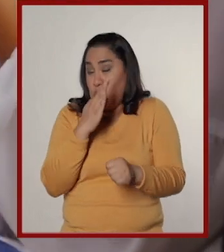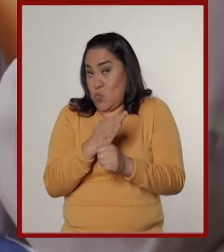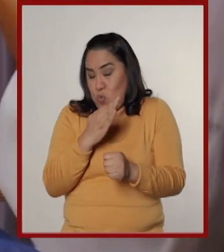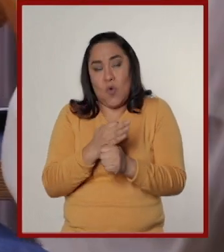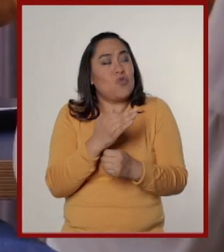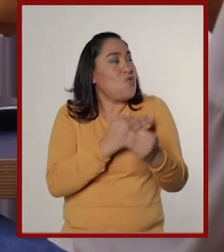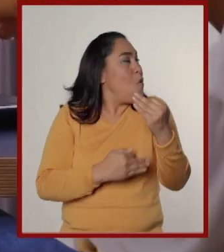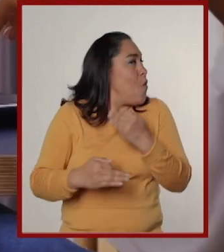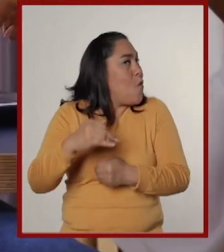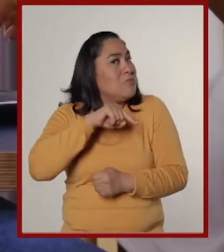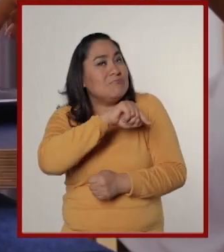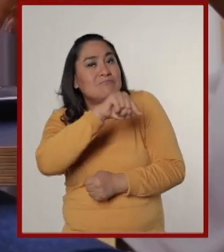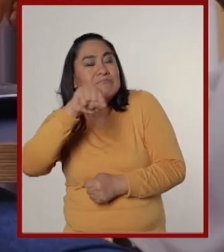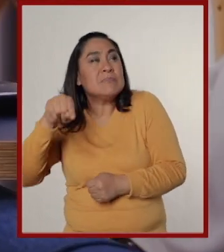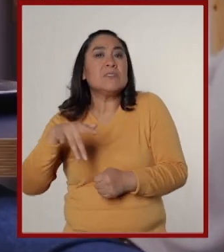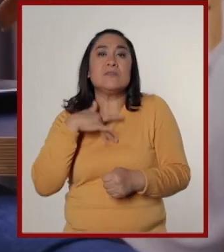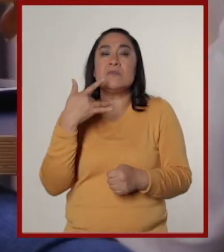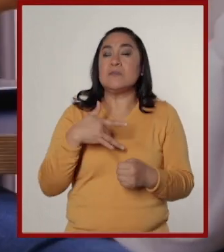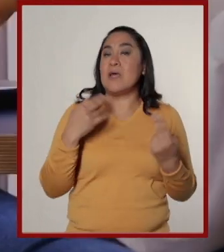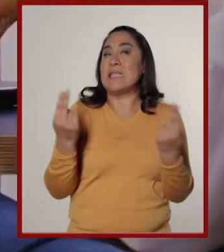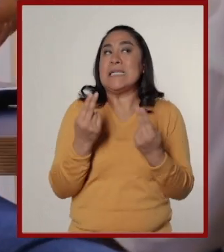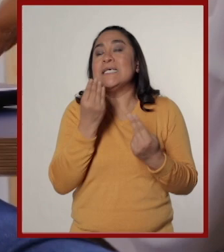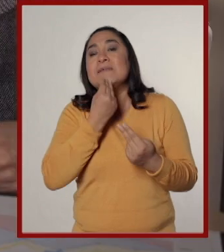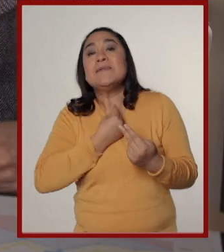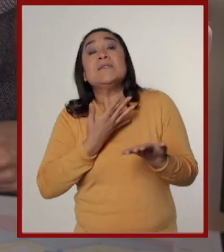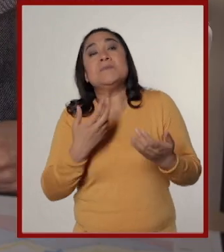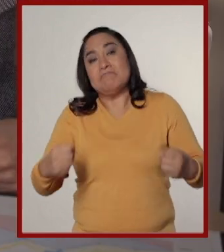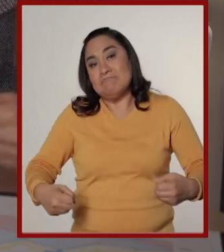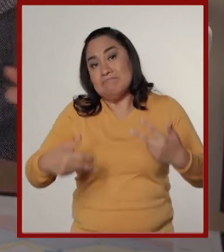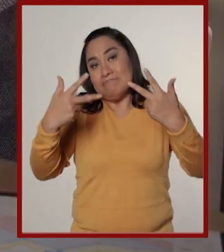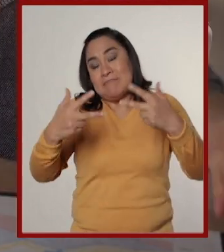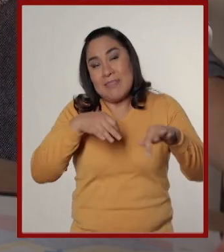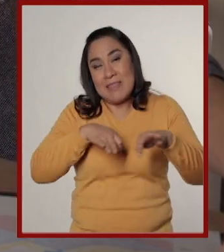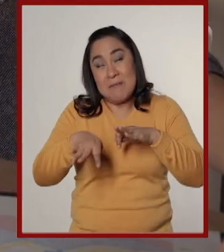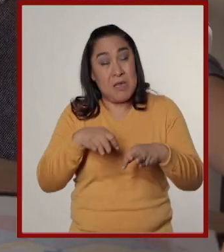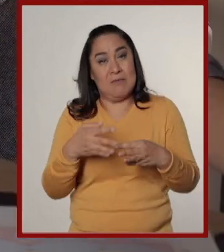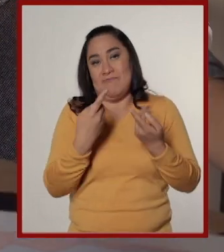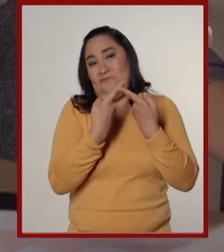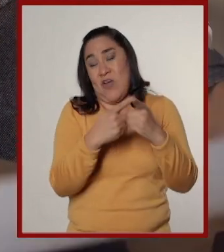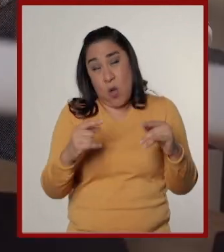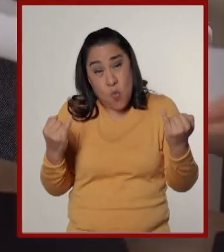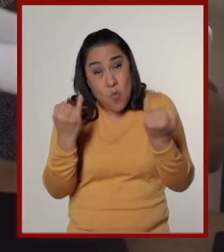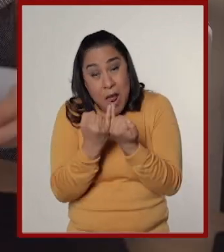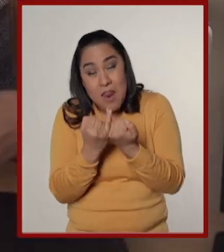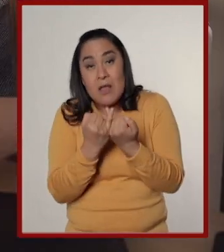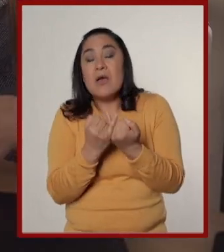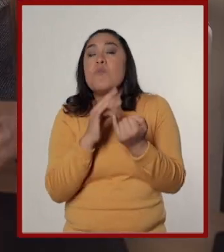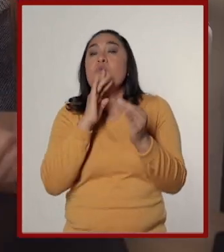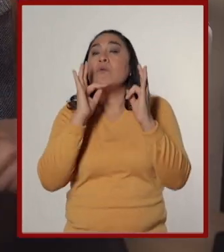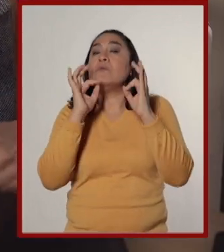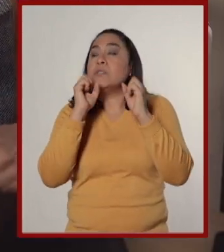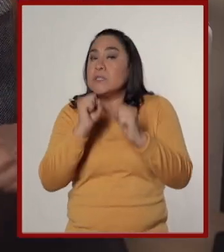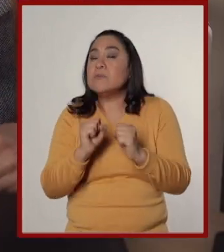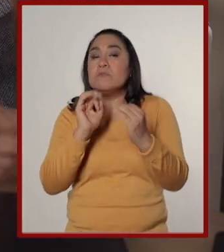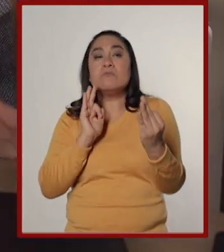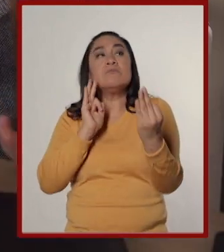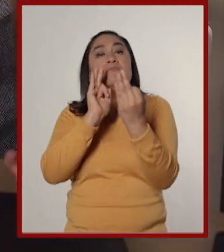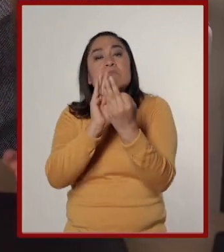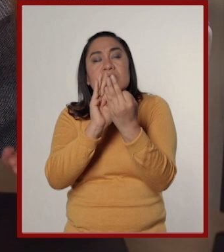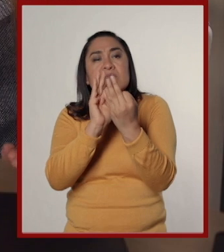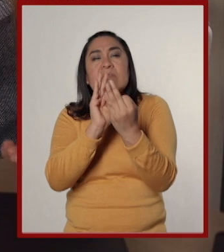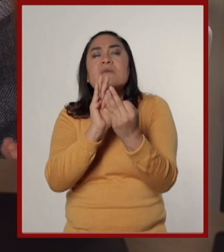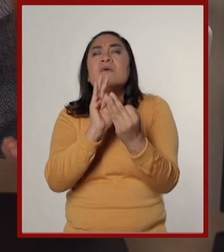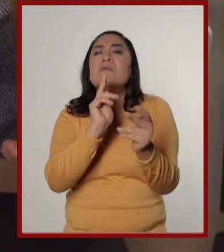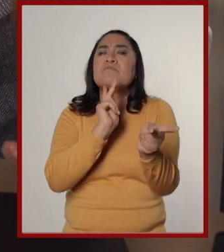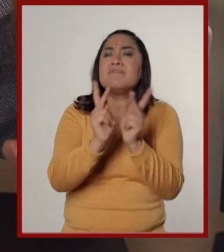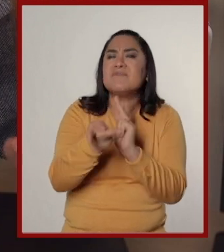eso me preocupa el tema. Entonces, yo creo que de por sí las emociones y la expresión de estas emociones